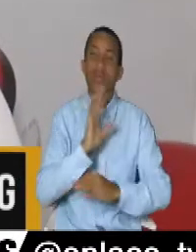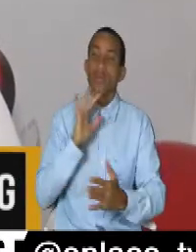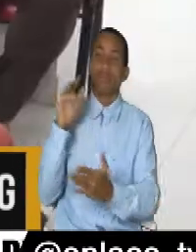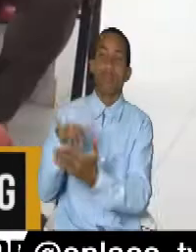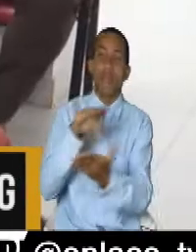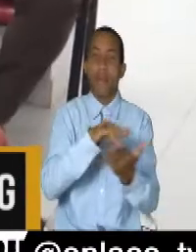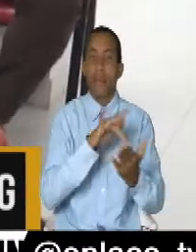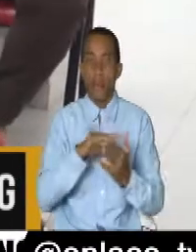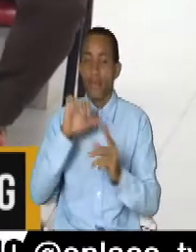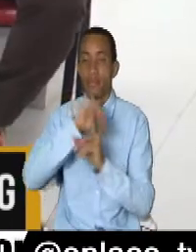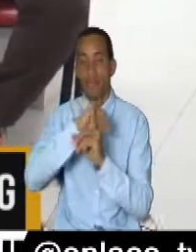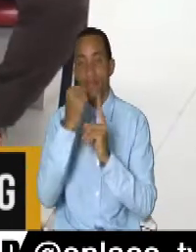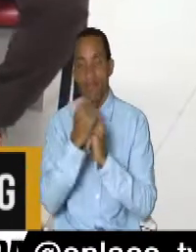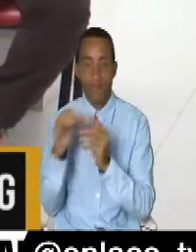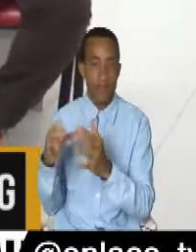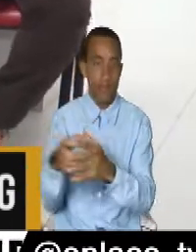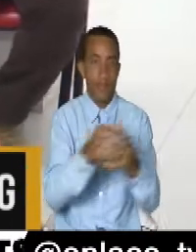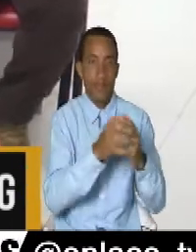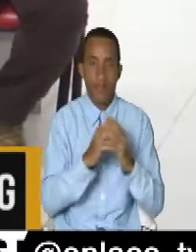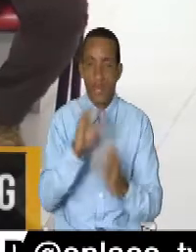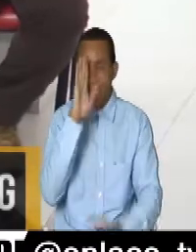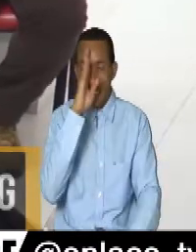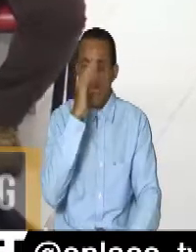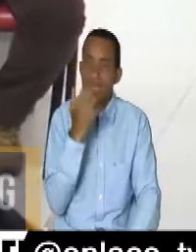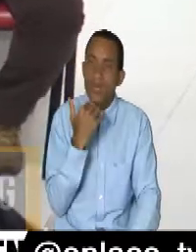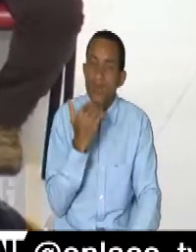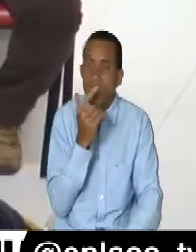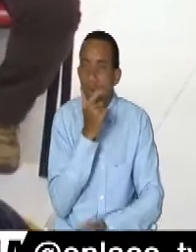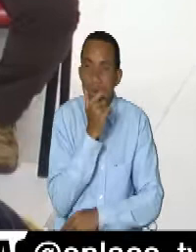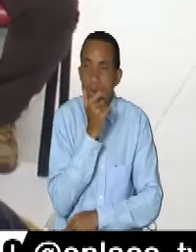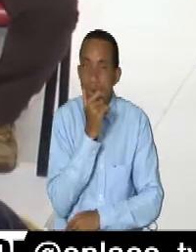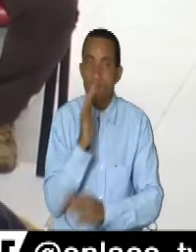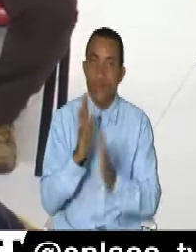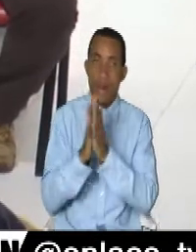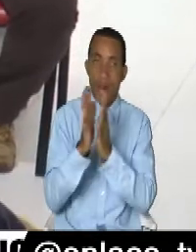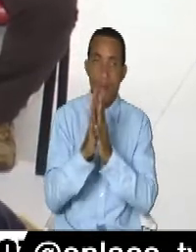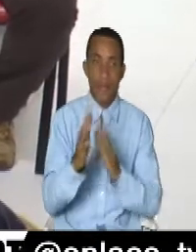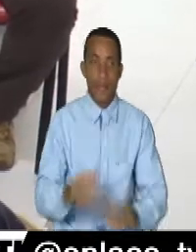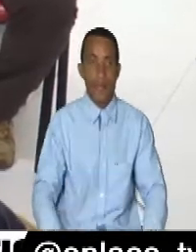organizaciones sociales que buscan despejar dudas frente a lo anteriormente expuesto.